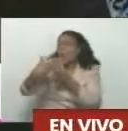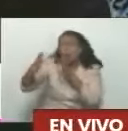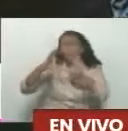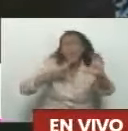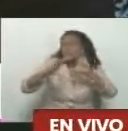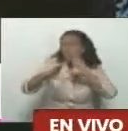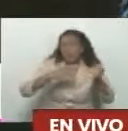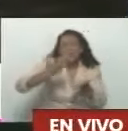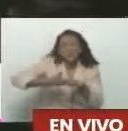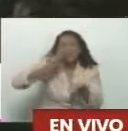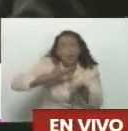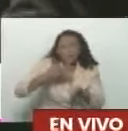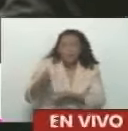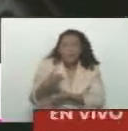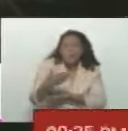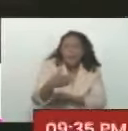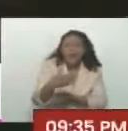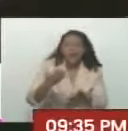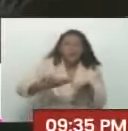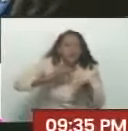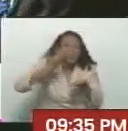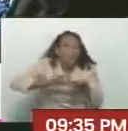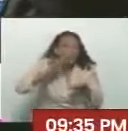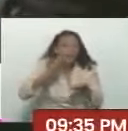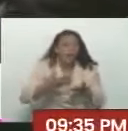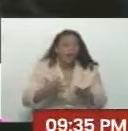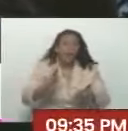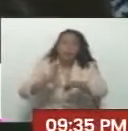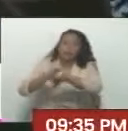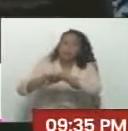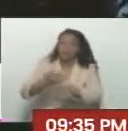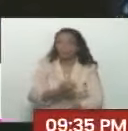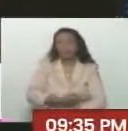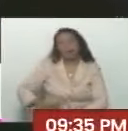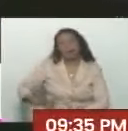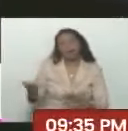orilla del río. No lo digas a esta hora porque el hambre apremia.